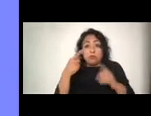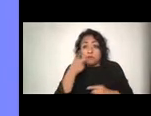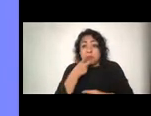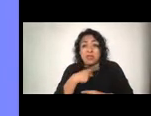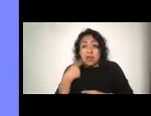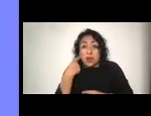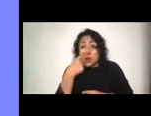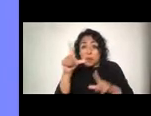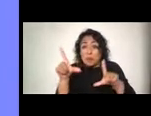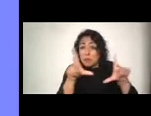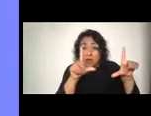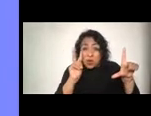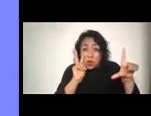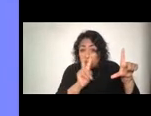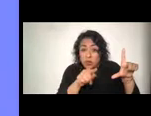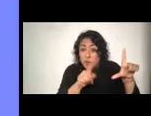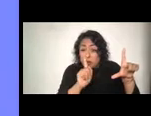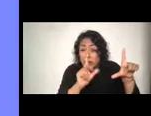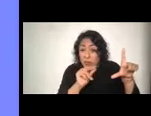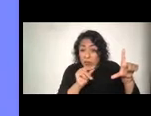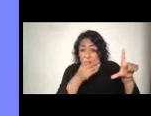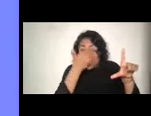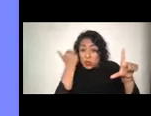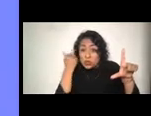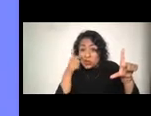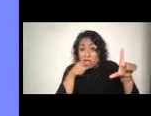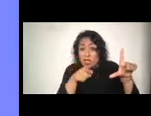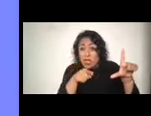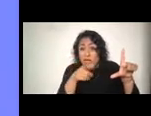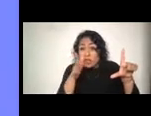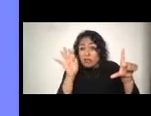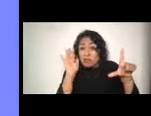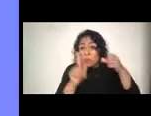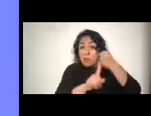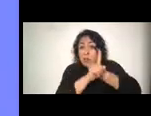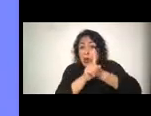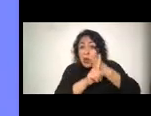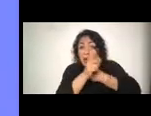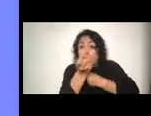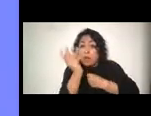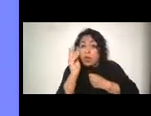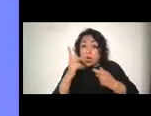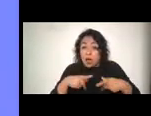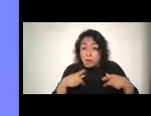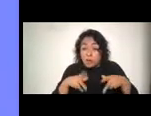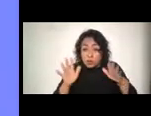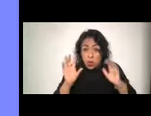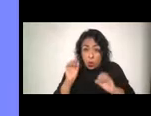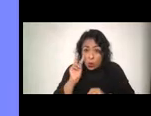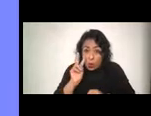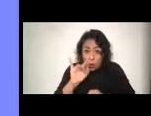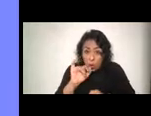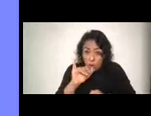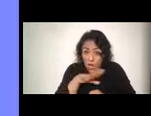la presentación, no sé si es un problema de algunas personas o sí se ve